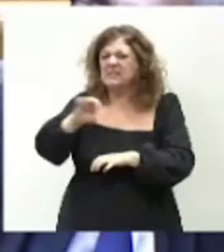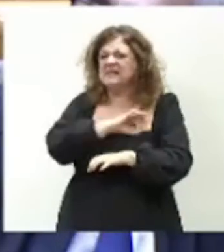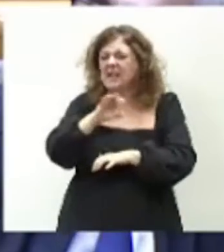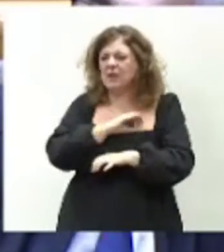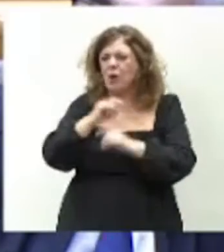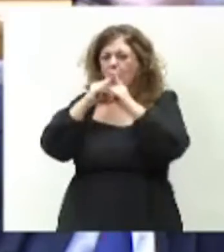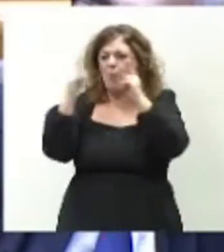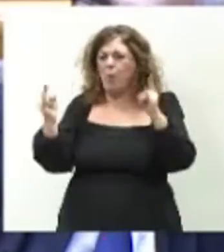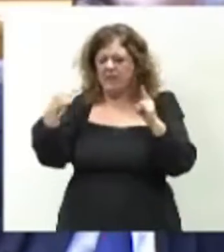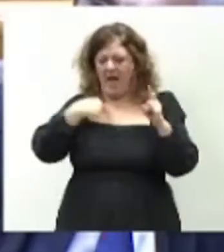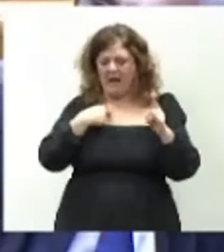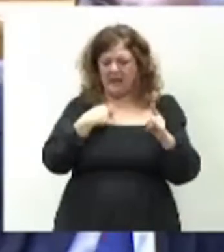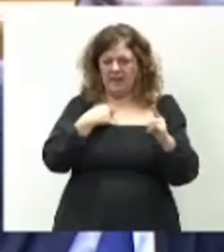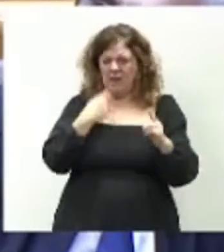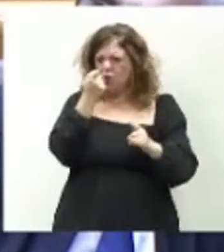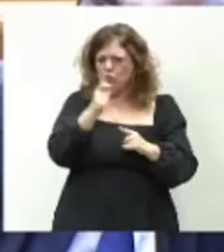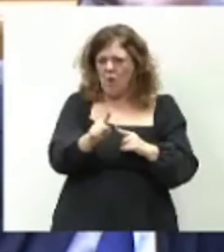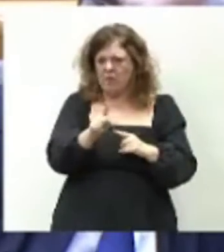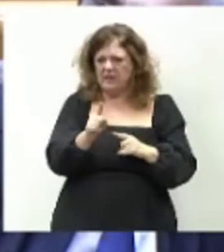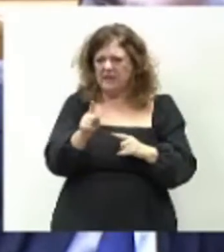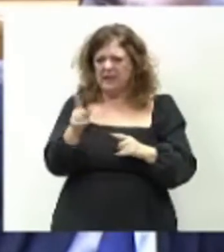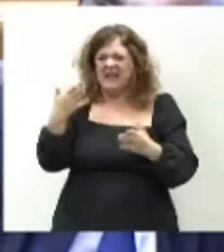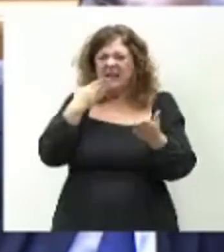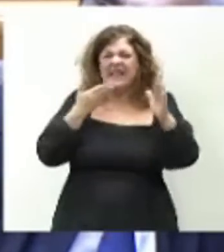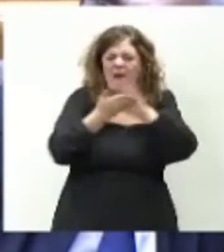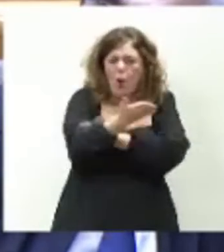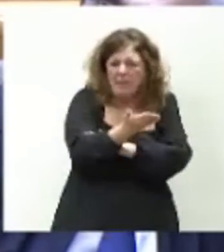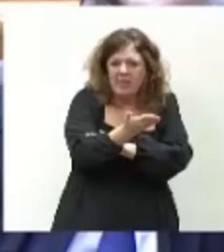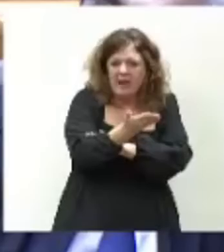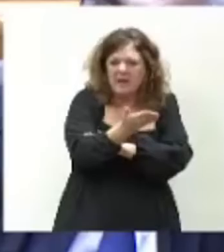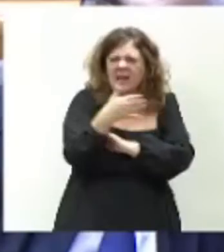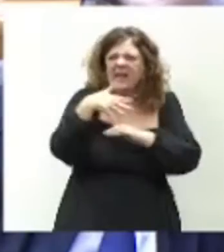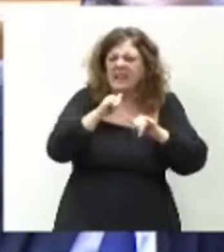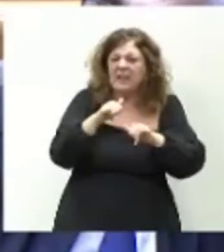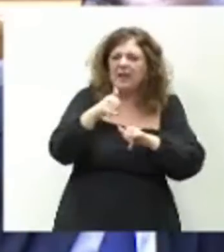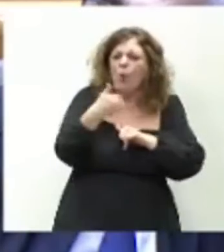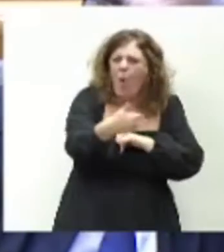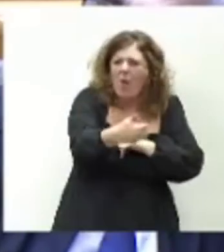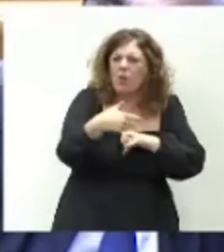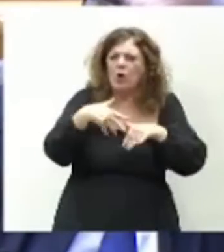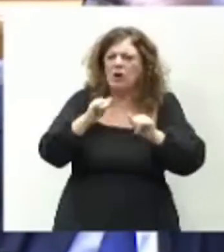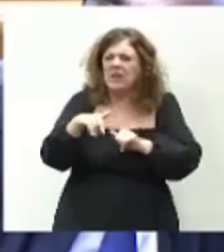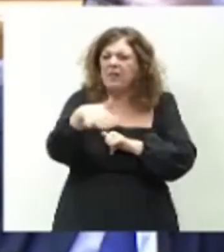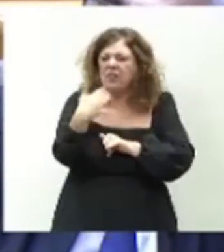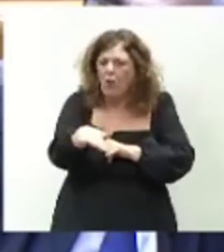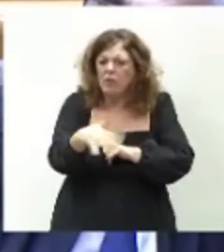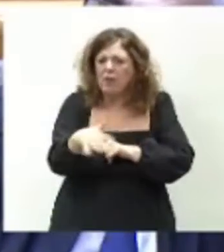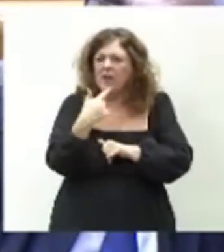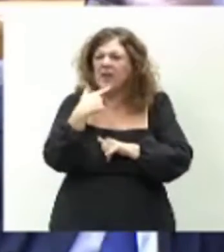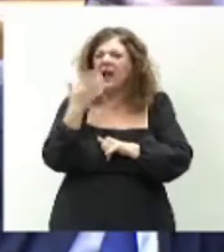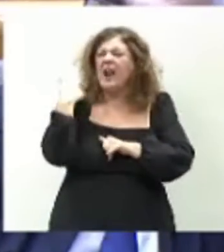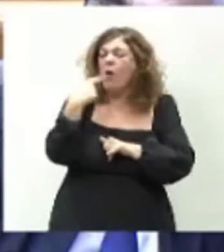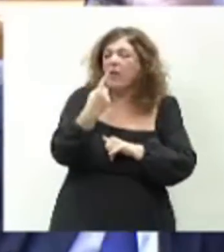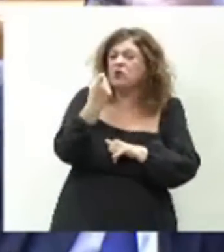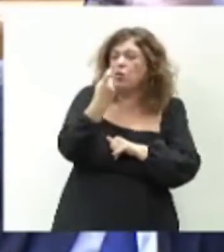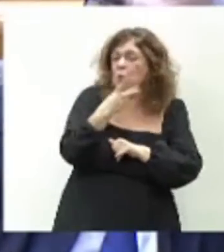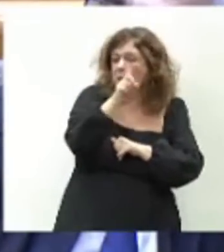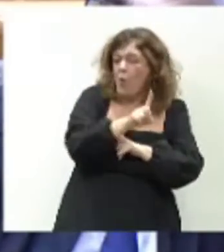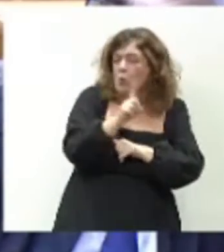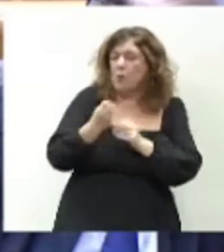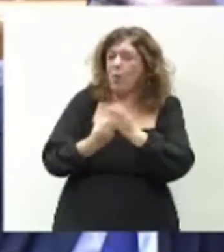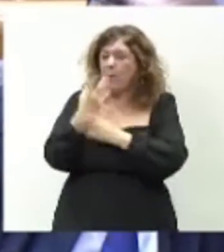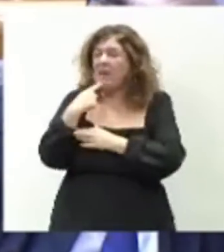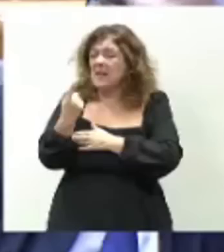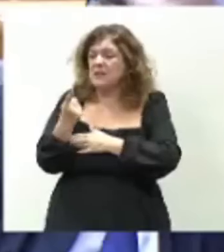nos van a tener. No hace falta que lo soliciten ni cuándo ni dónde, como ha dicho el número 1 y como ha dicho usted esta misma